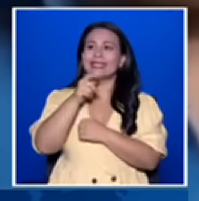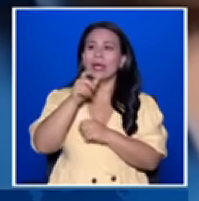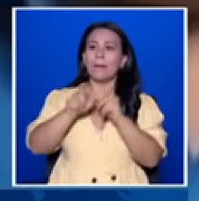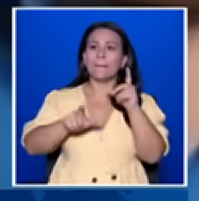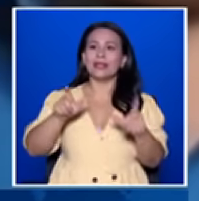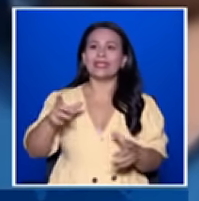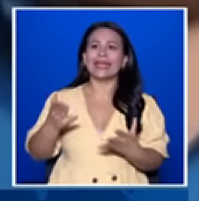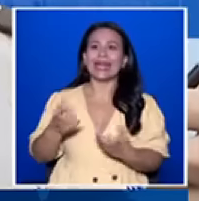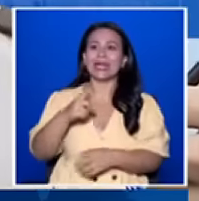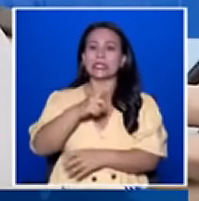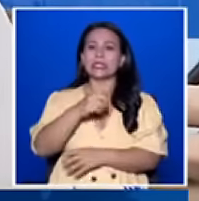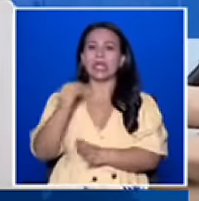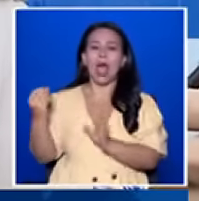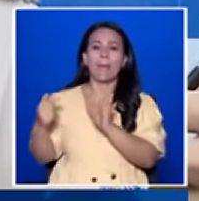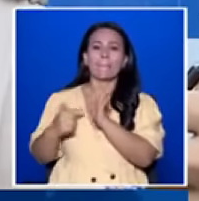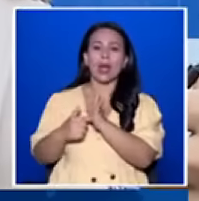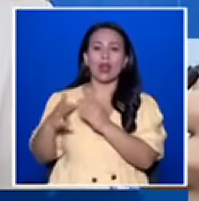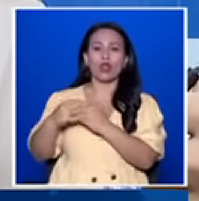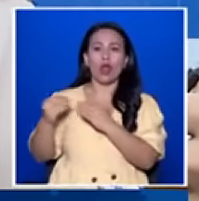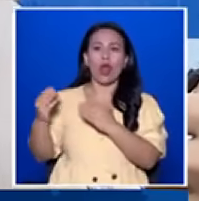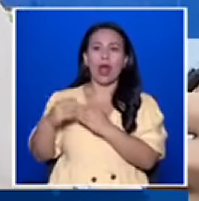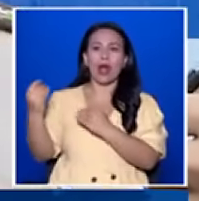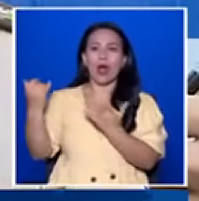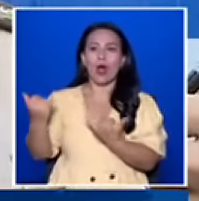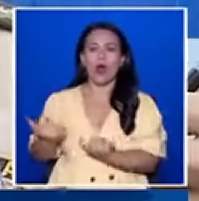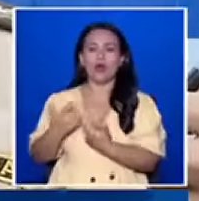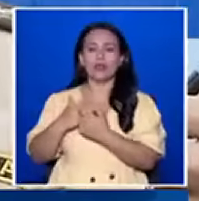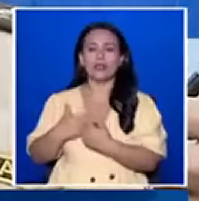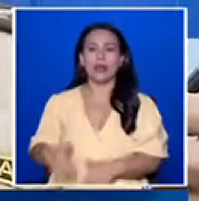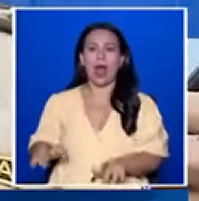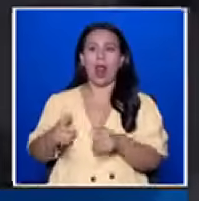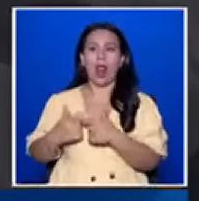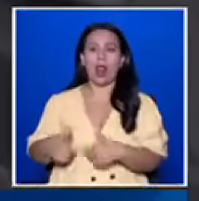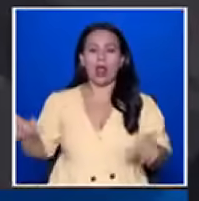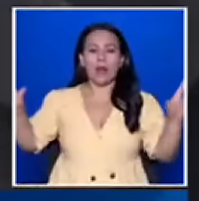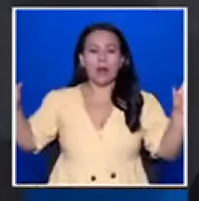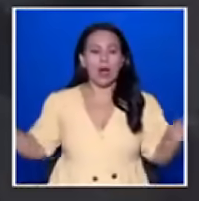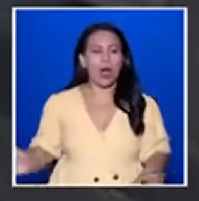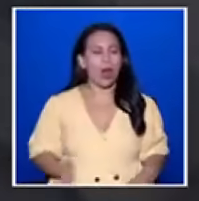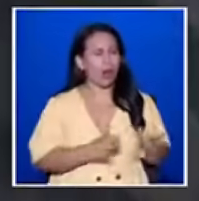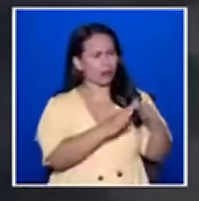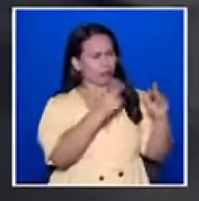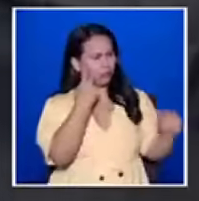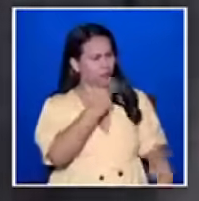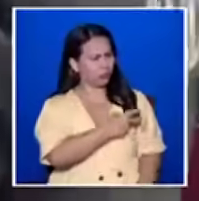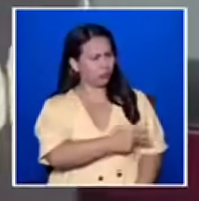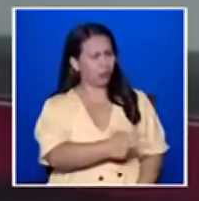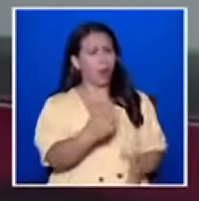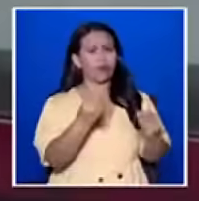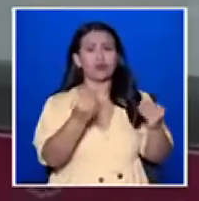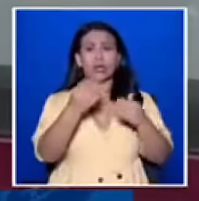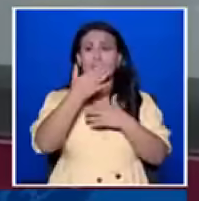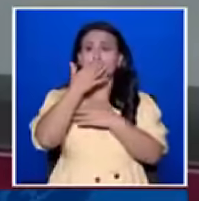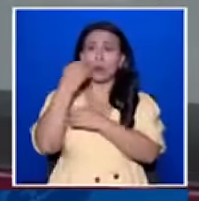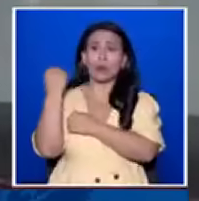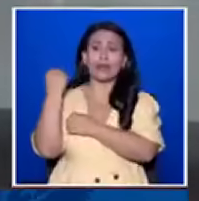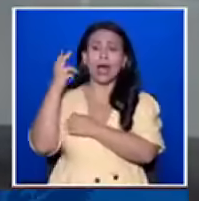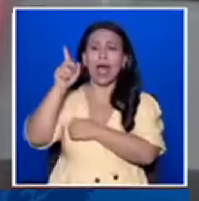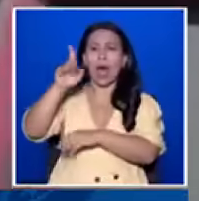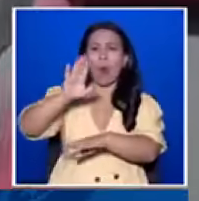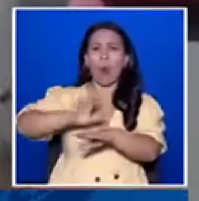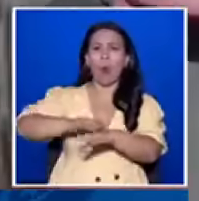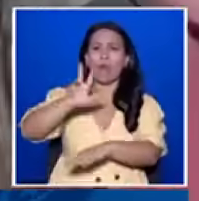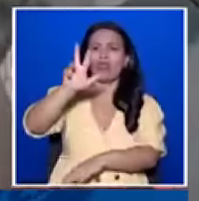pedían $100,000, el día de hoy lo hemos liberado sano y salvo. Hay 8 detenidos, 3 son